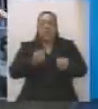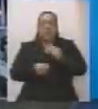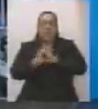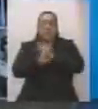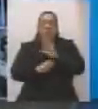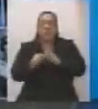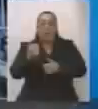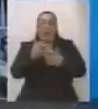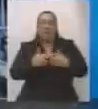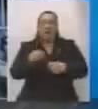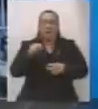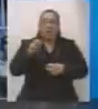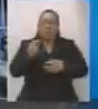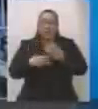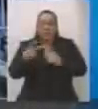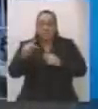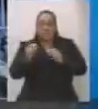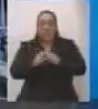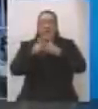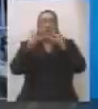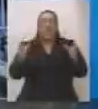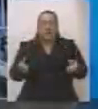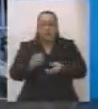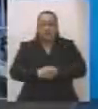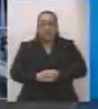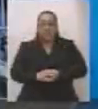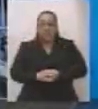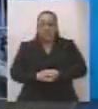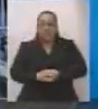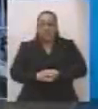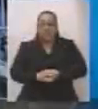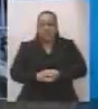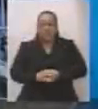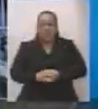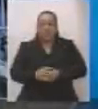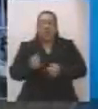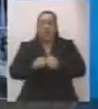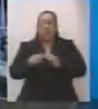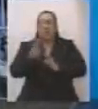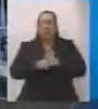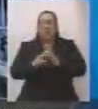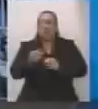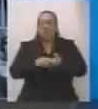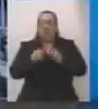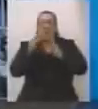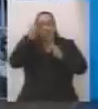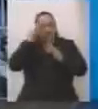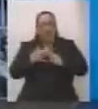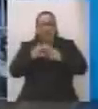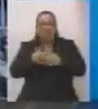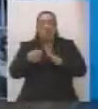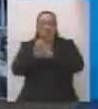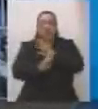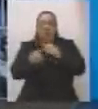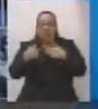del Norte se incrementó dramáticamente debido a la disminución de los costos de transporte marítimo. Europa